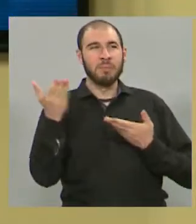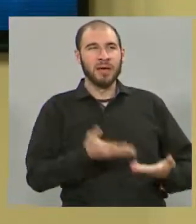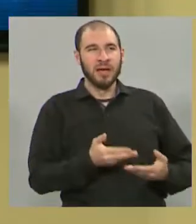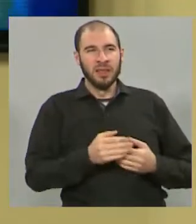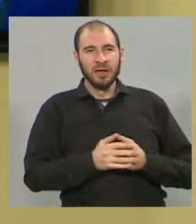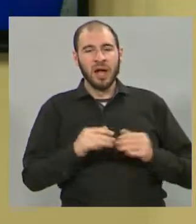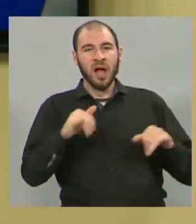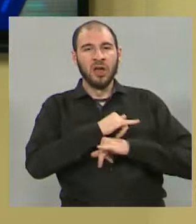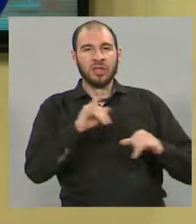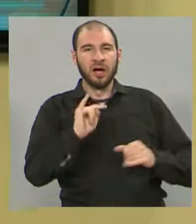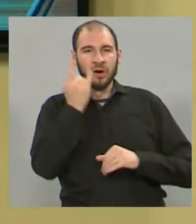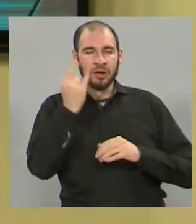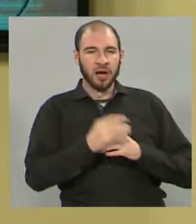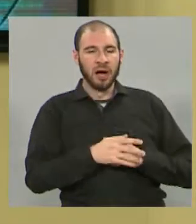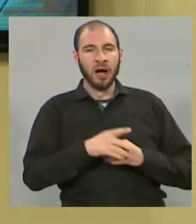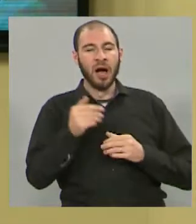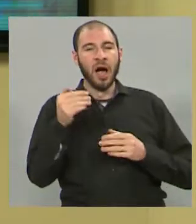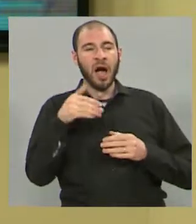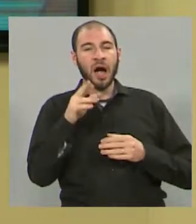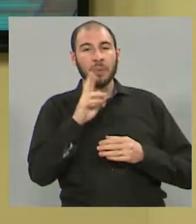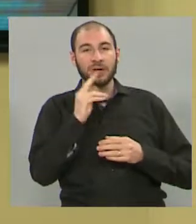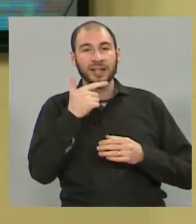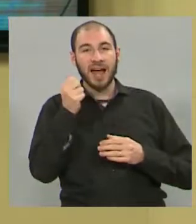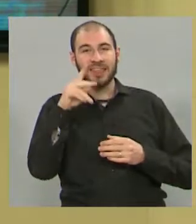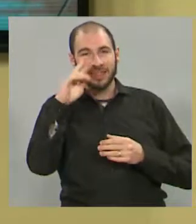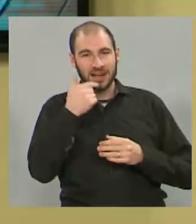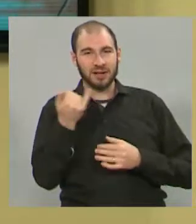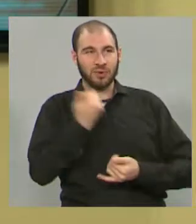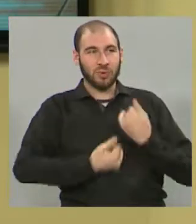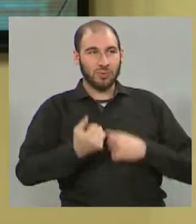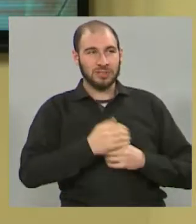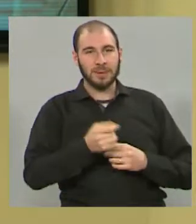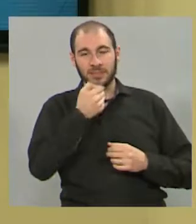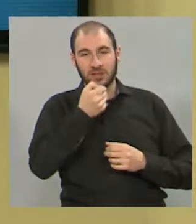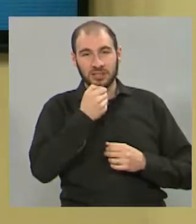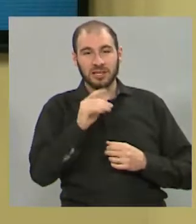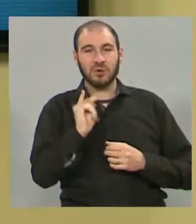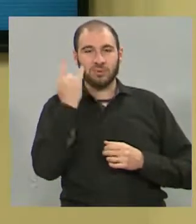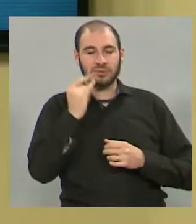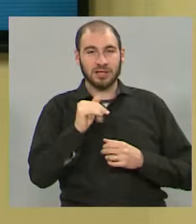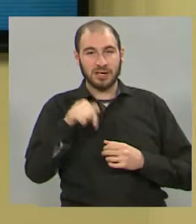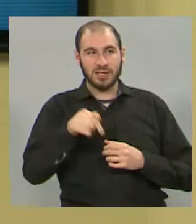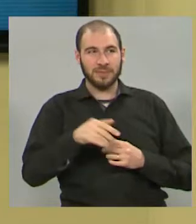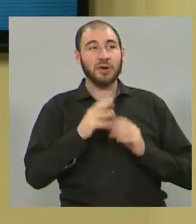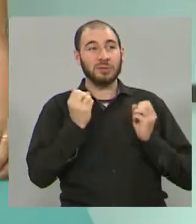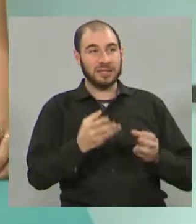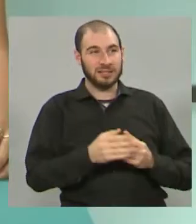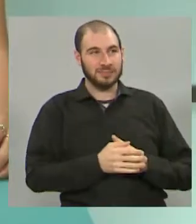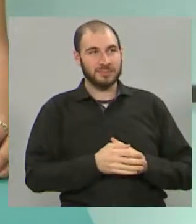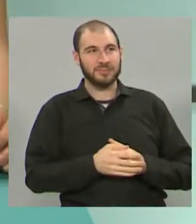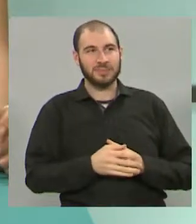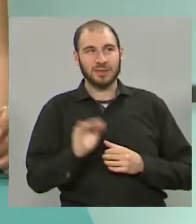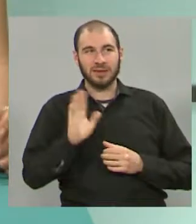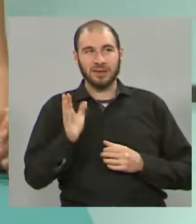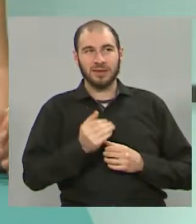las noticias universitarias que vienen de la mano de andrea sanhueza periodista de universidad académico como estas andrea buenas noches